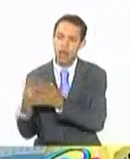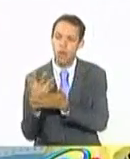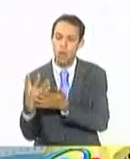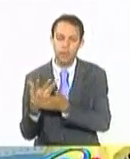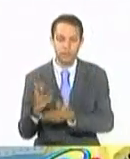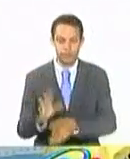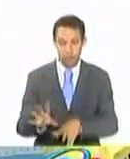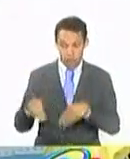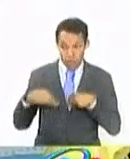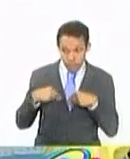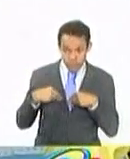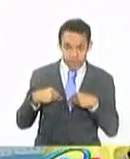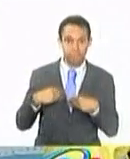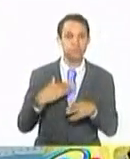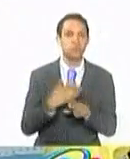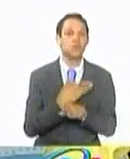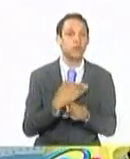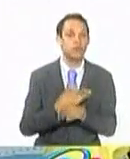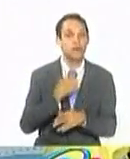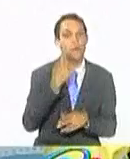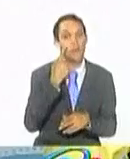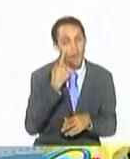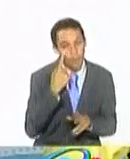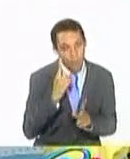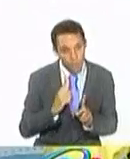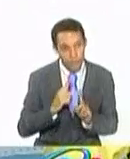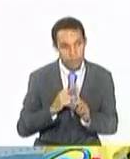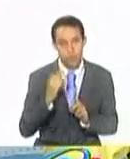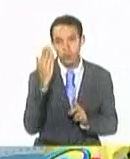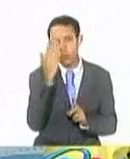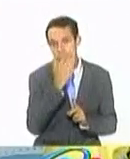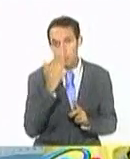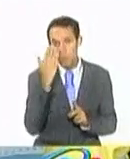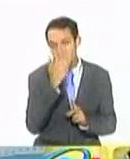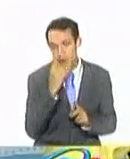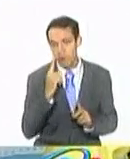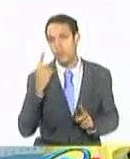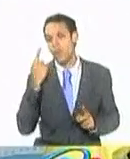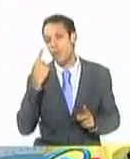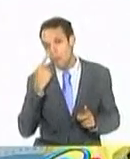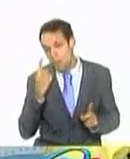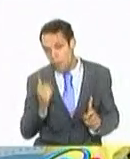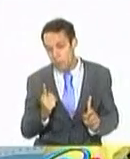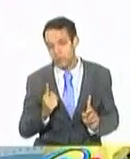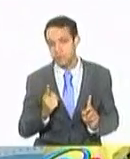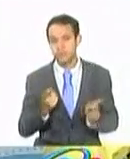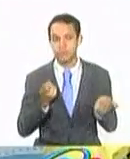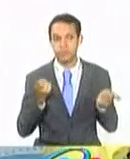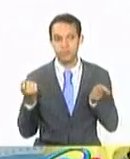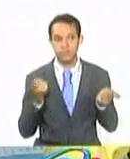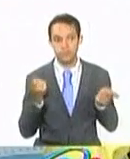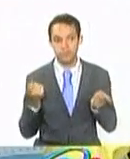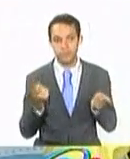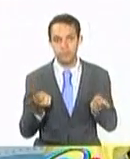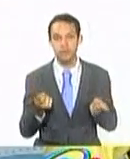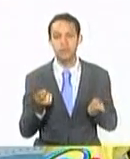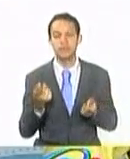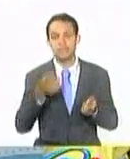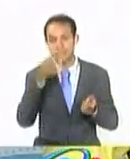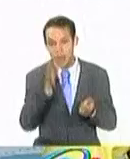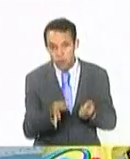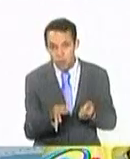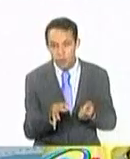esto es un problema grave hay unos exámenes de laboratorio de nuestro sistema inmunológico que nos